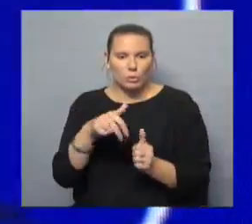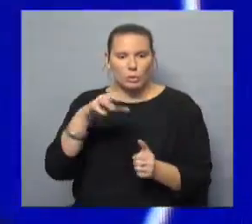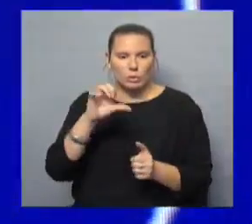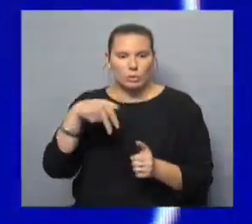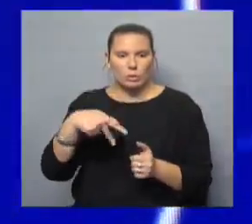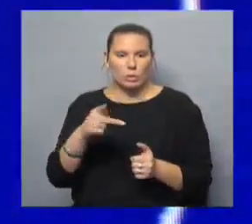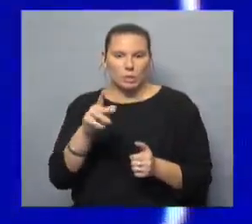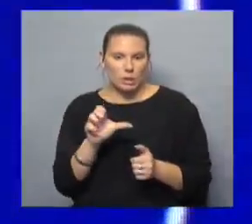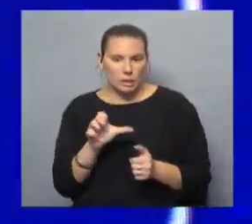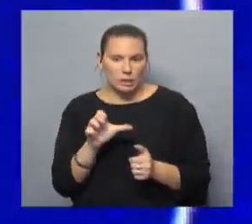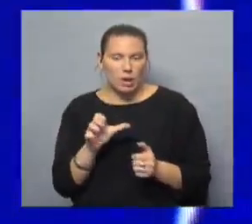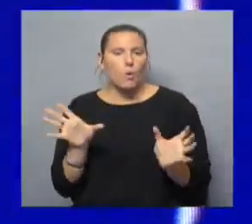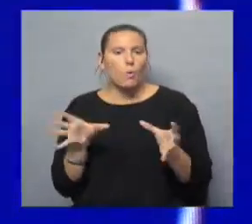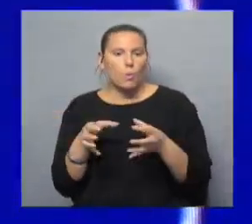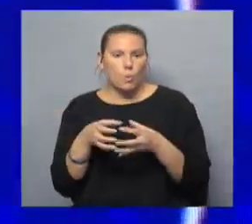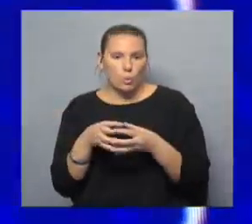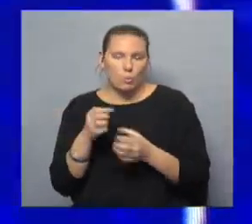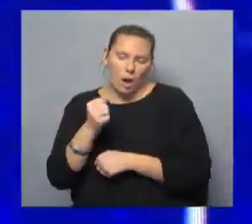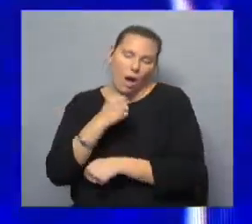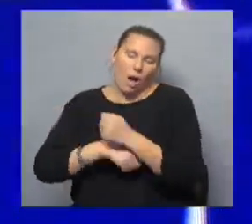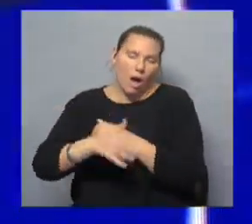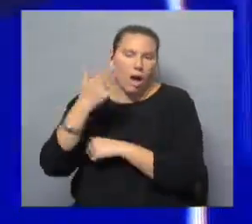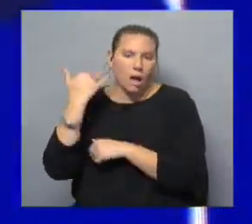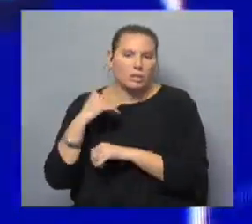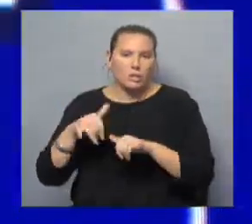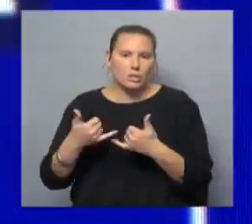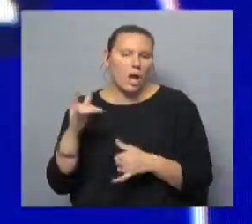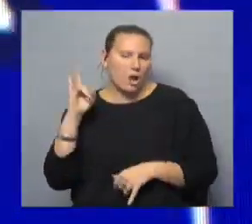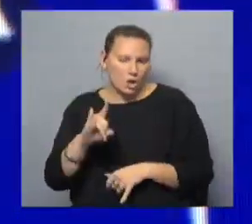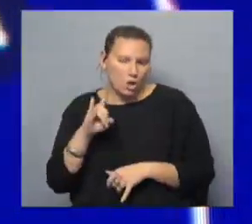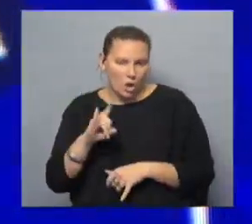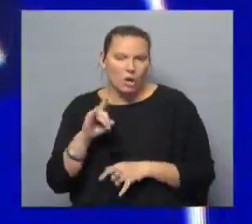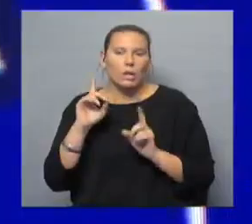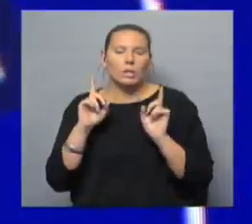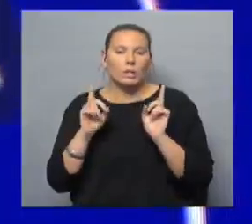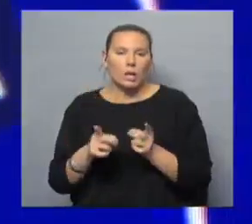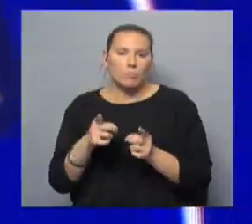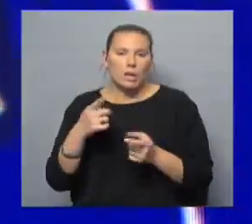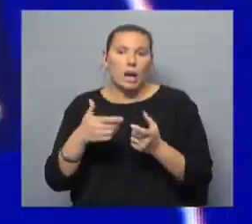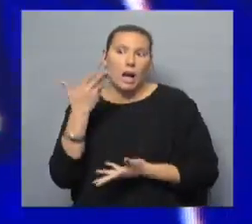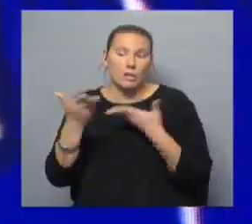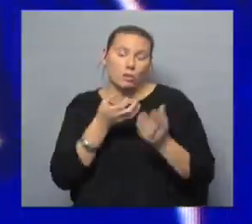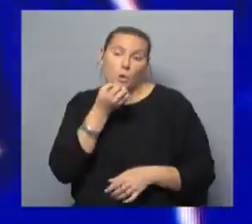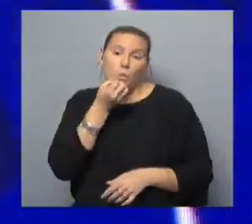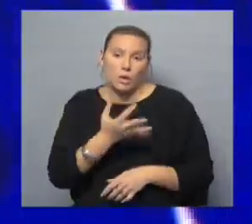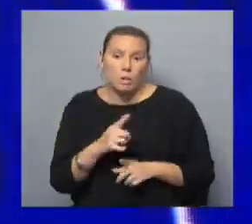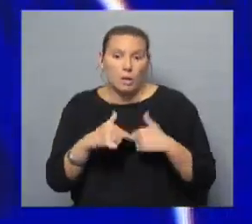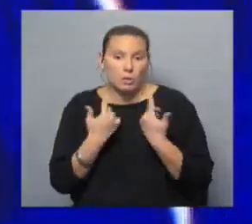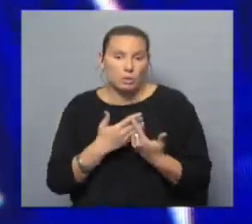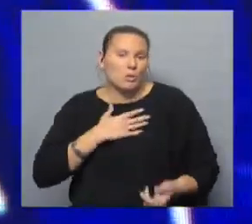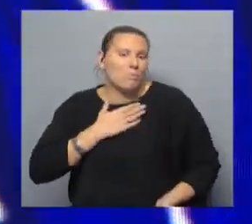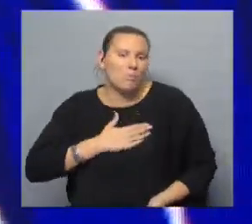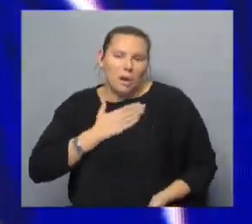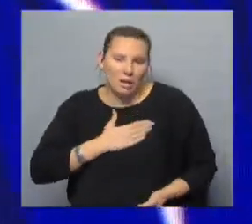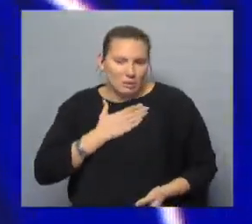una banda, bueno, con unos cuantos años dentro de la escena del rock y unos cuantos hits. Para nosotros es un placer